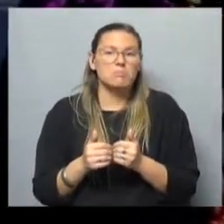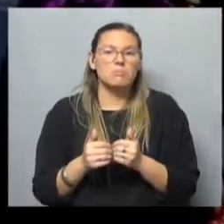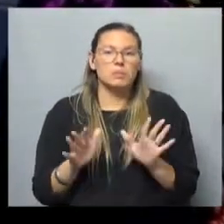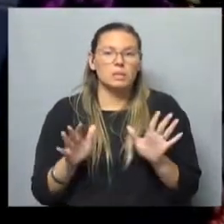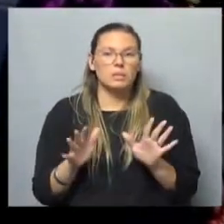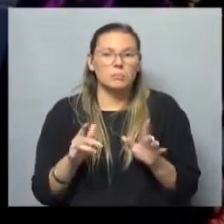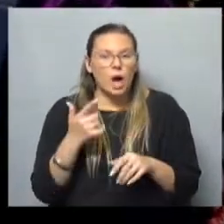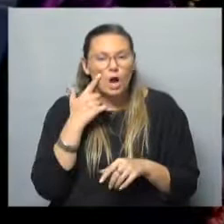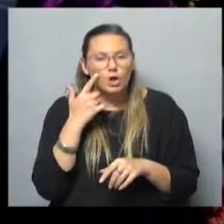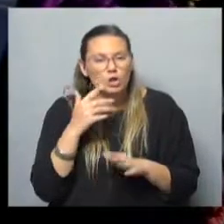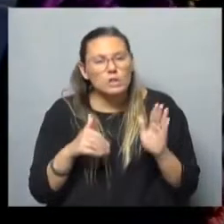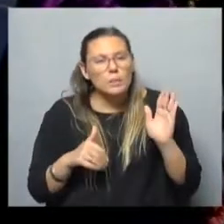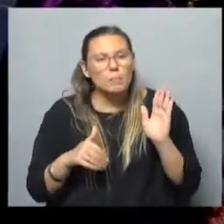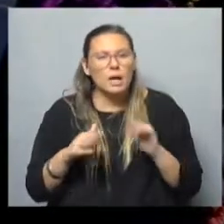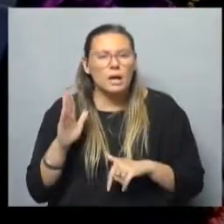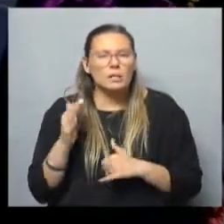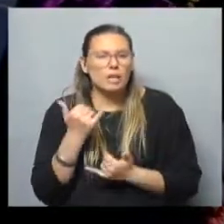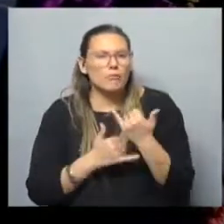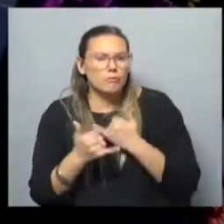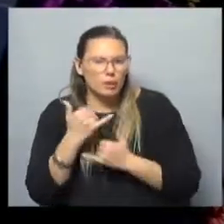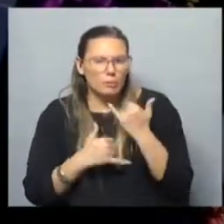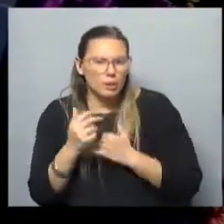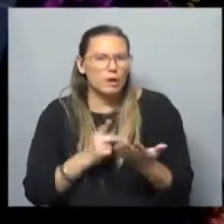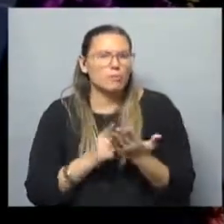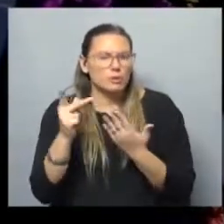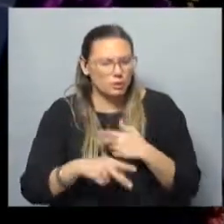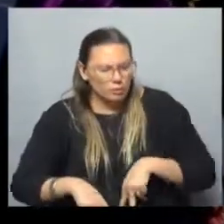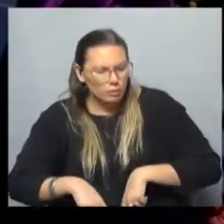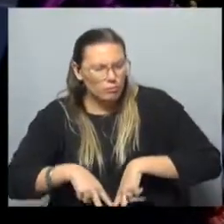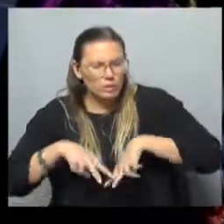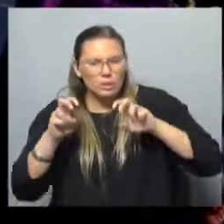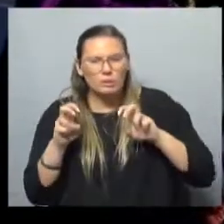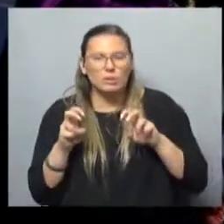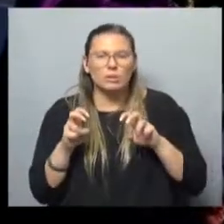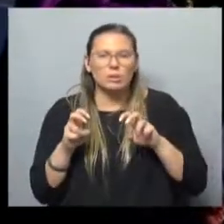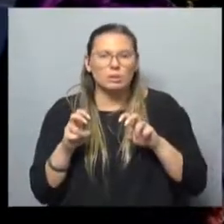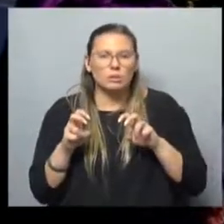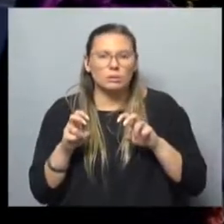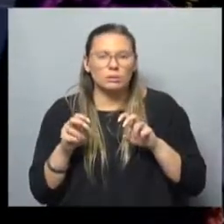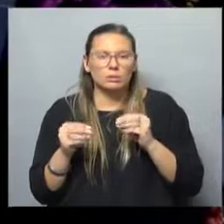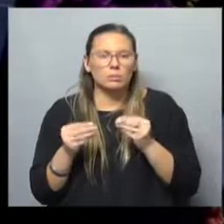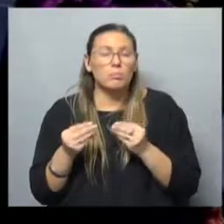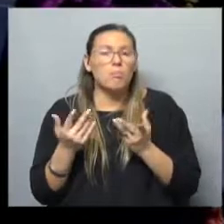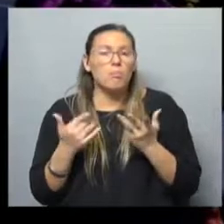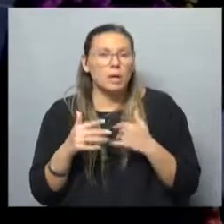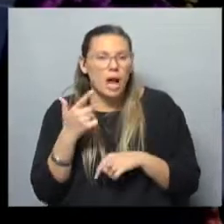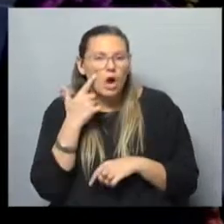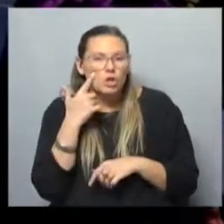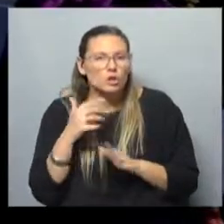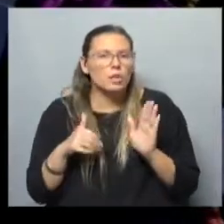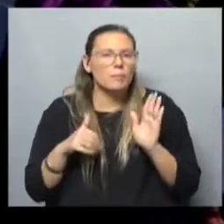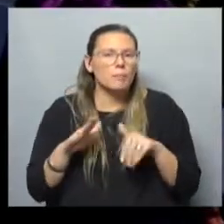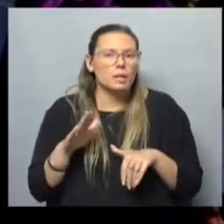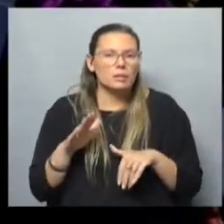a interiorizarnos en un montón de datos y de proyectos de investigación que tenían, como para empaparnos más un